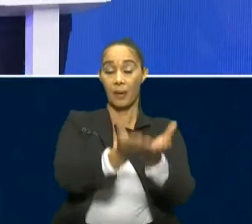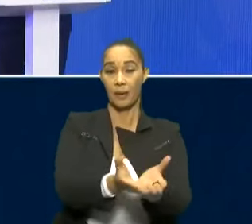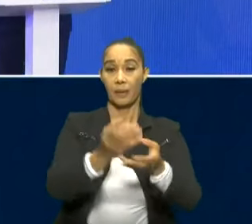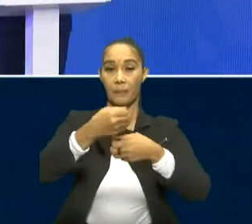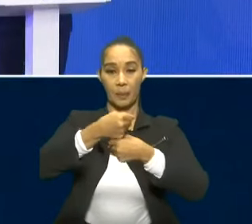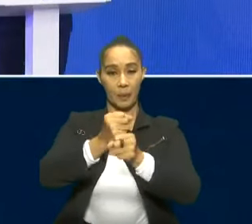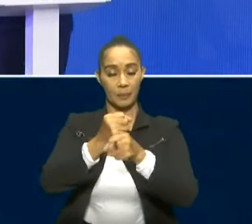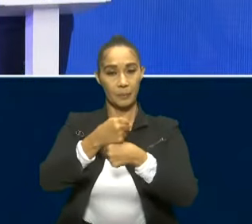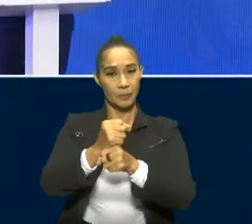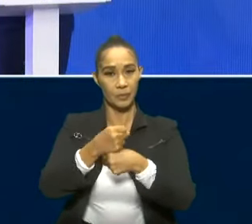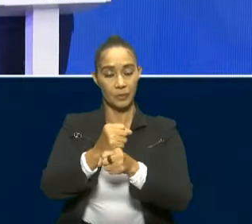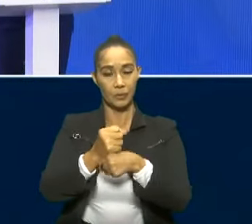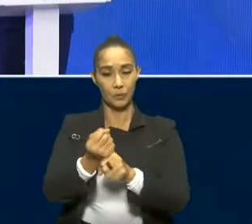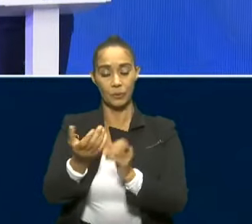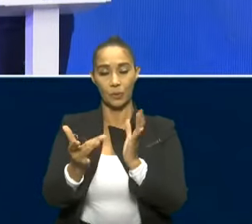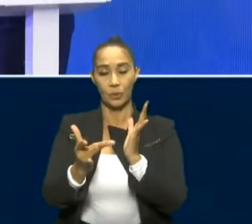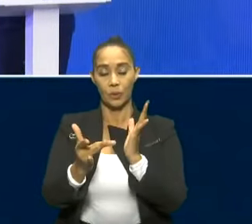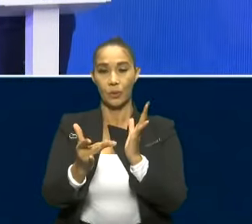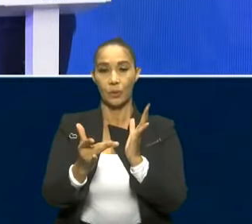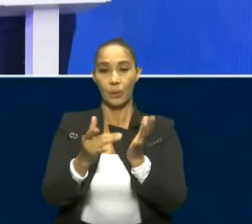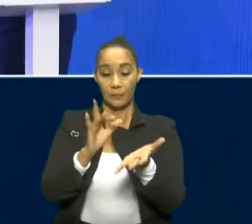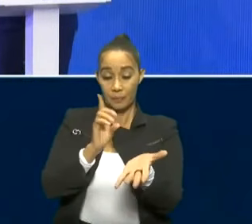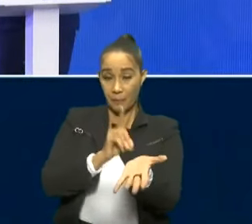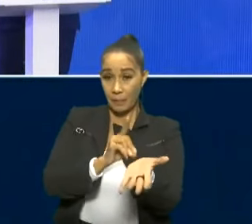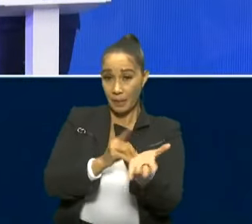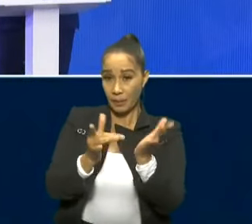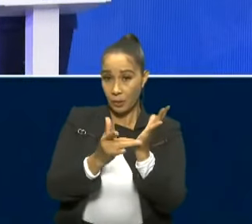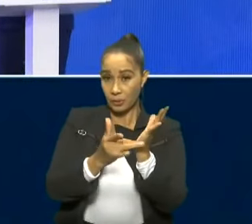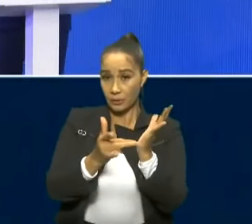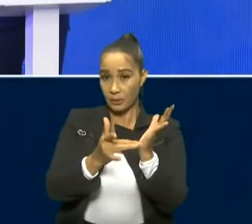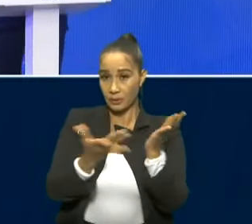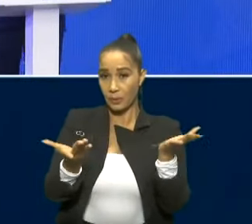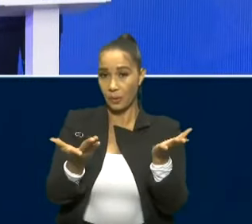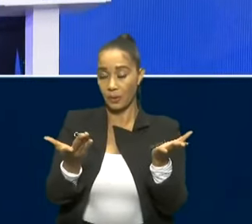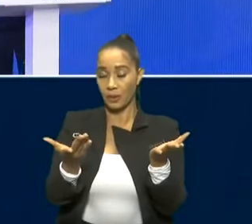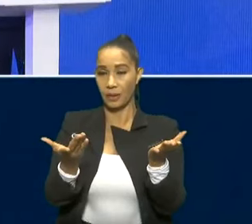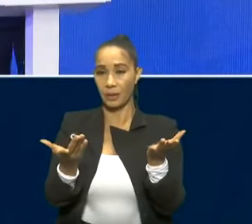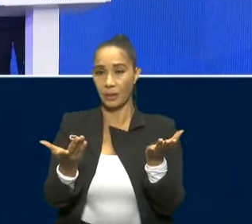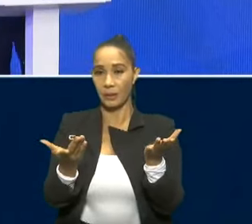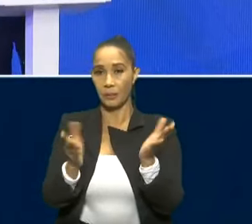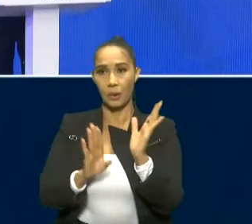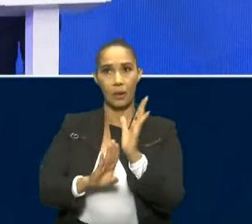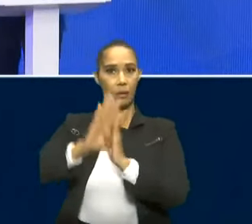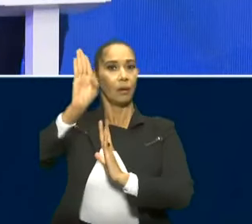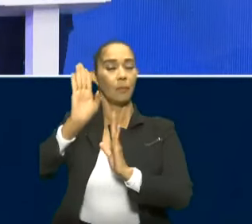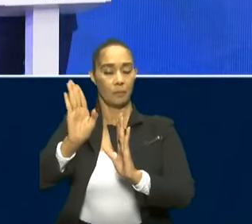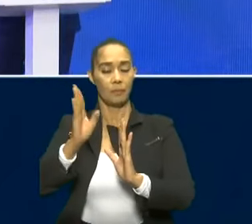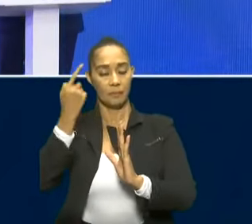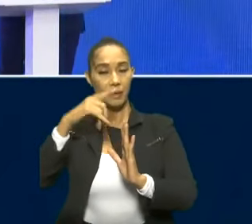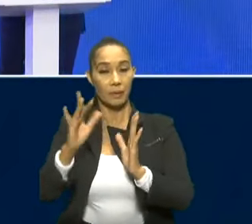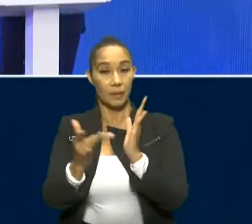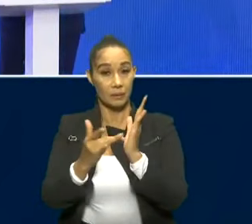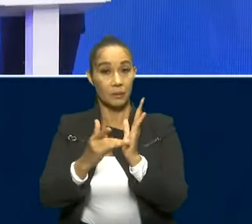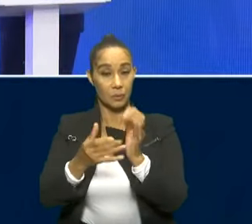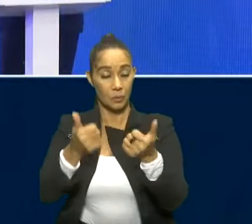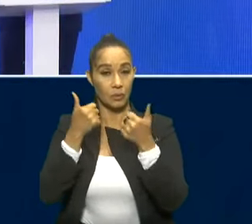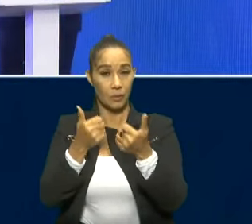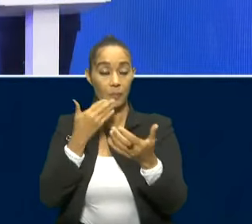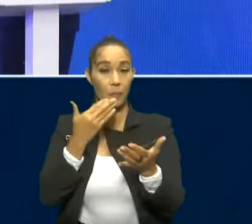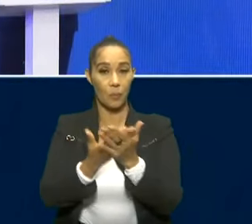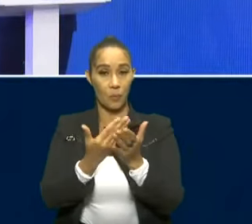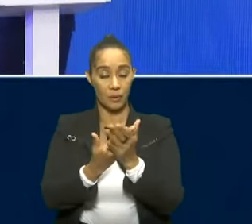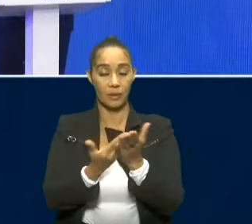productos, de dispositivos médicos, de una tecnología, no te voy a decir que la más avanzada, pero una tecnología ya